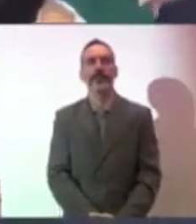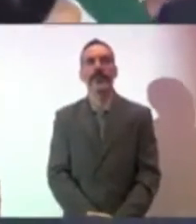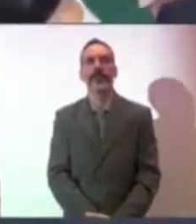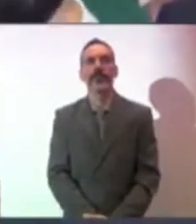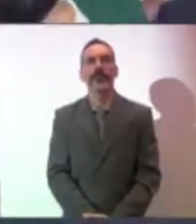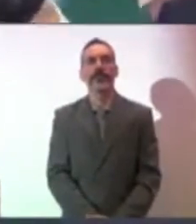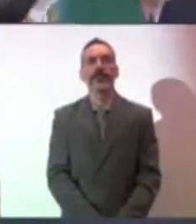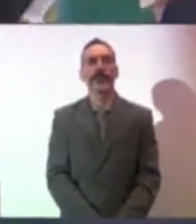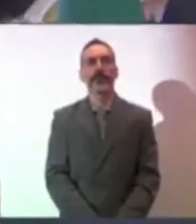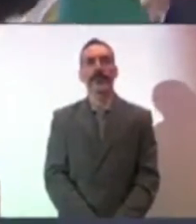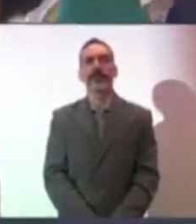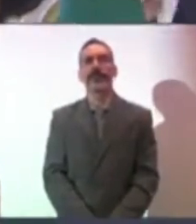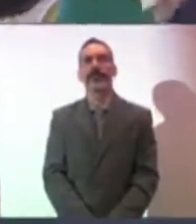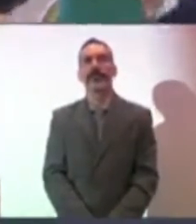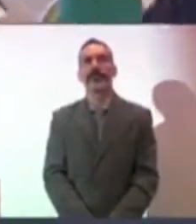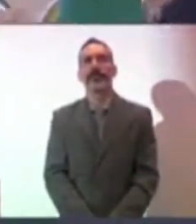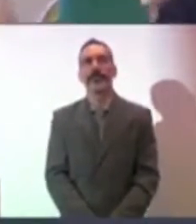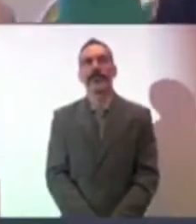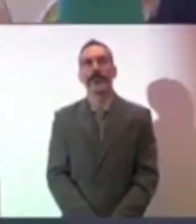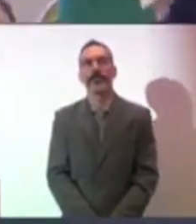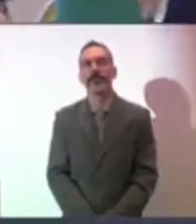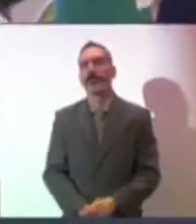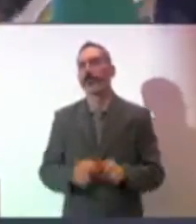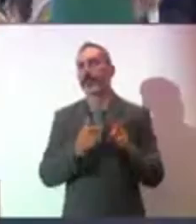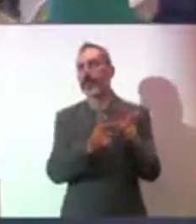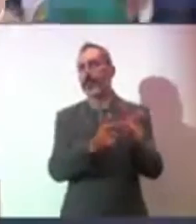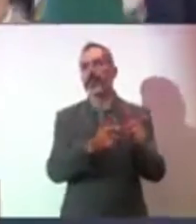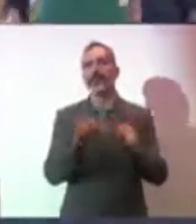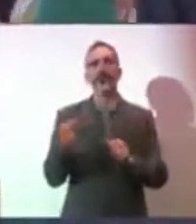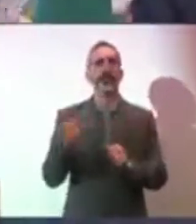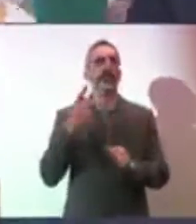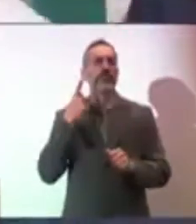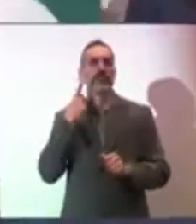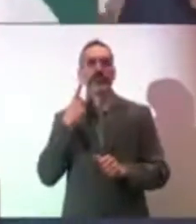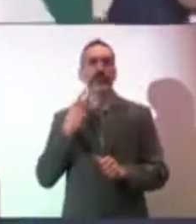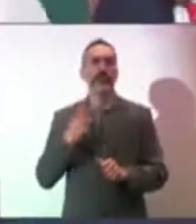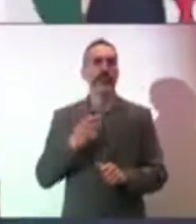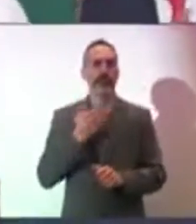Agradecemos al regidor José Carlos Montiel Solana.